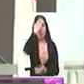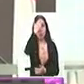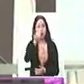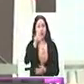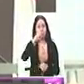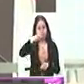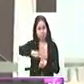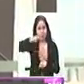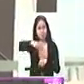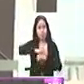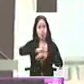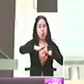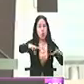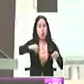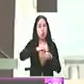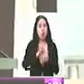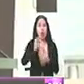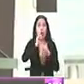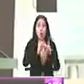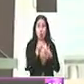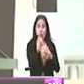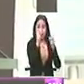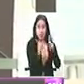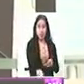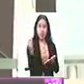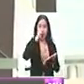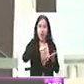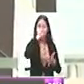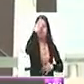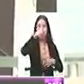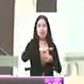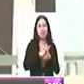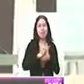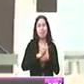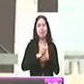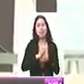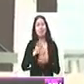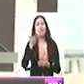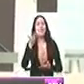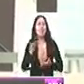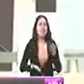o una reinfección es muy difícil de poder sobrellevar.